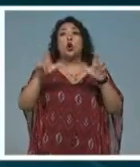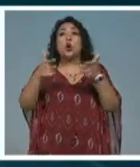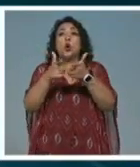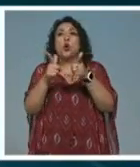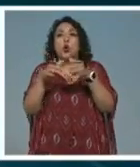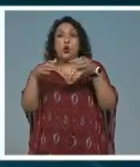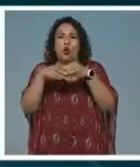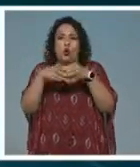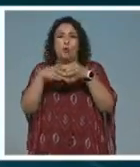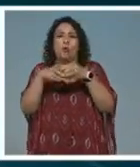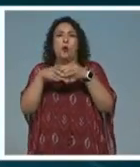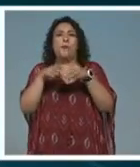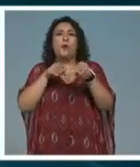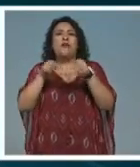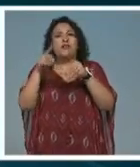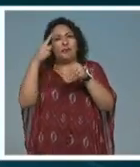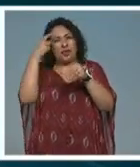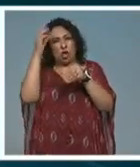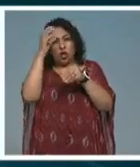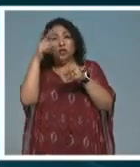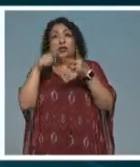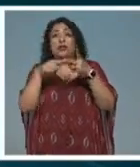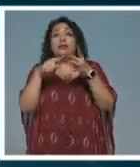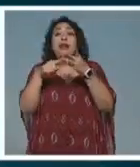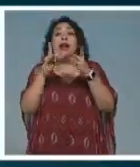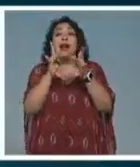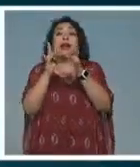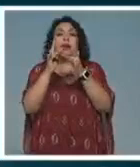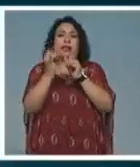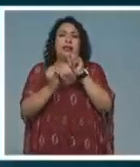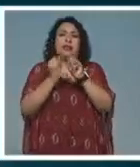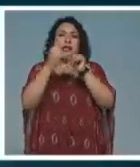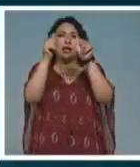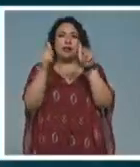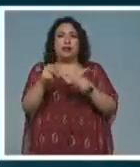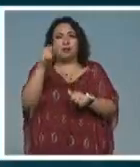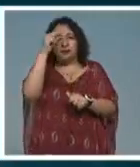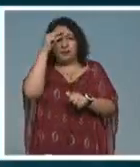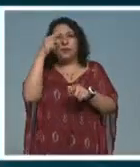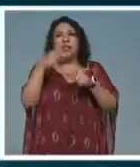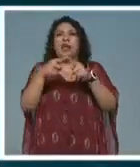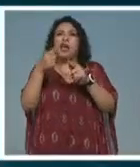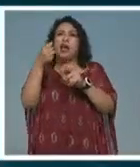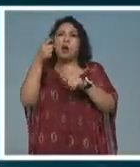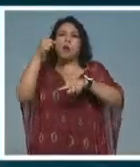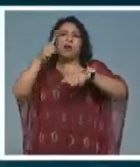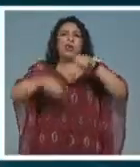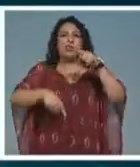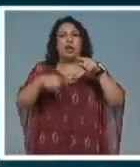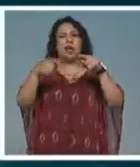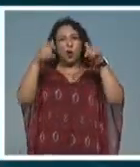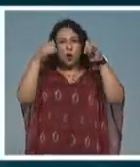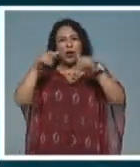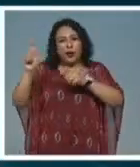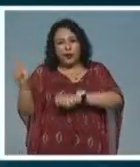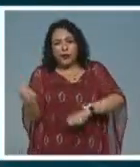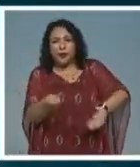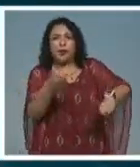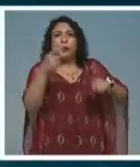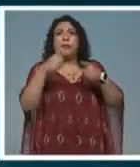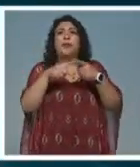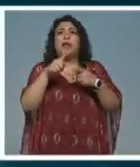colectivos Movimiento Consciente y la Red Internacional de Artistas e Intelectuales por la Abolición de la Tauromaquia.